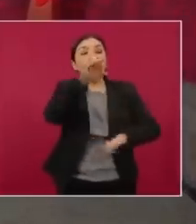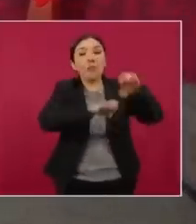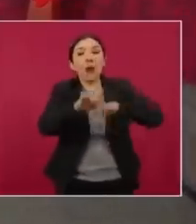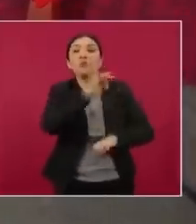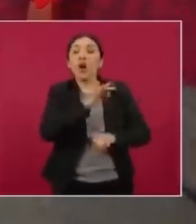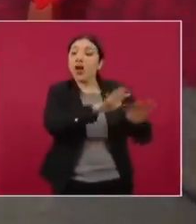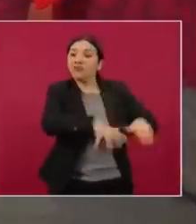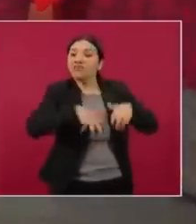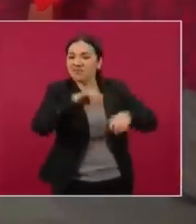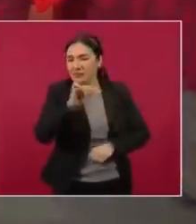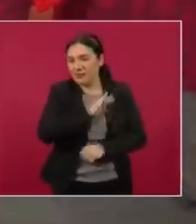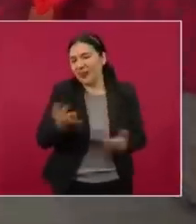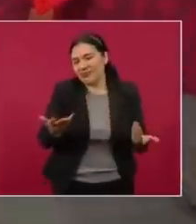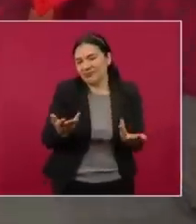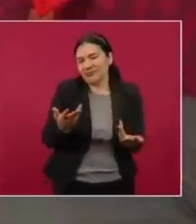permitió